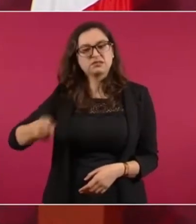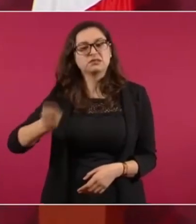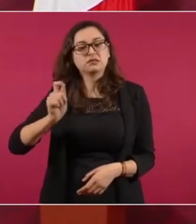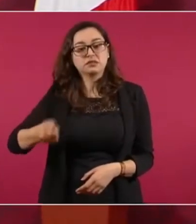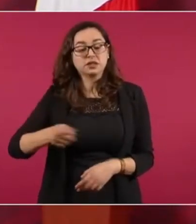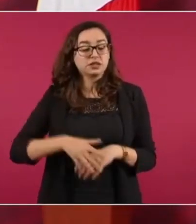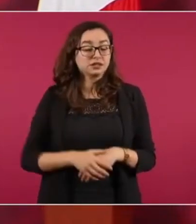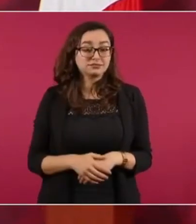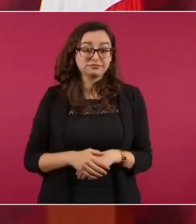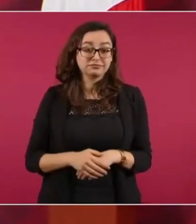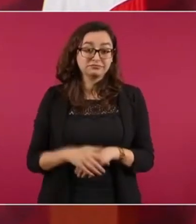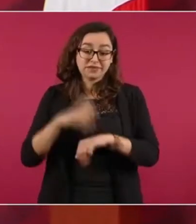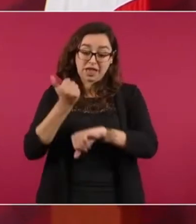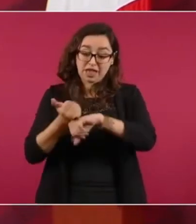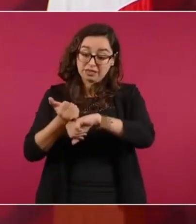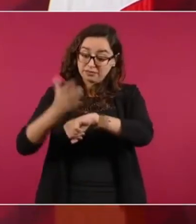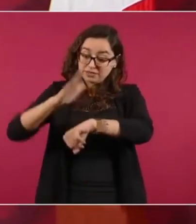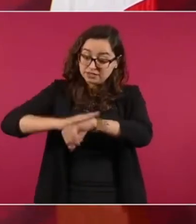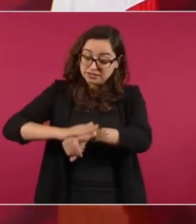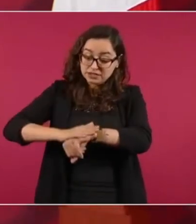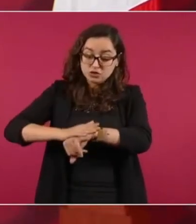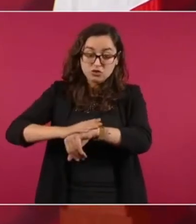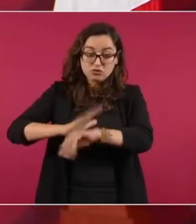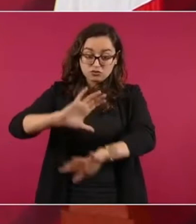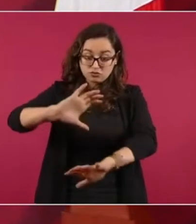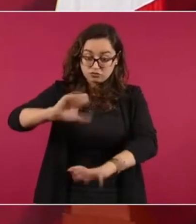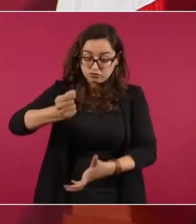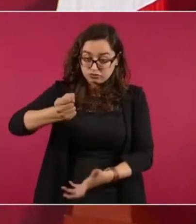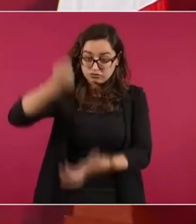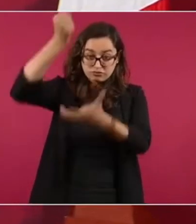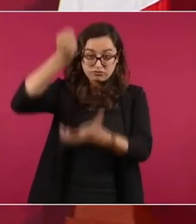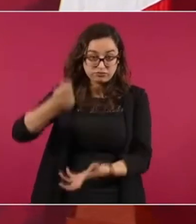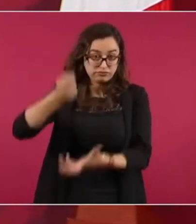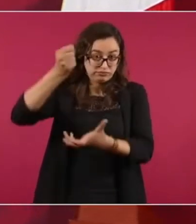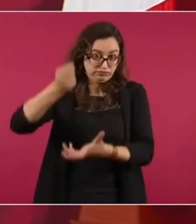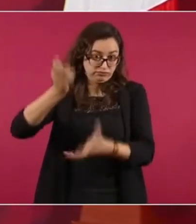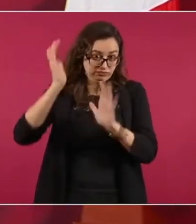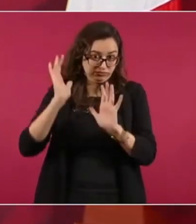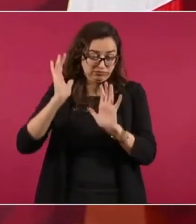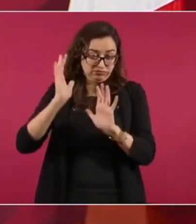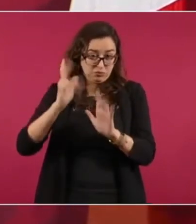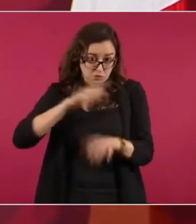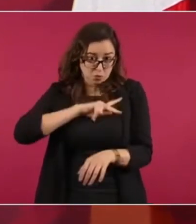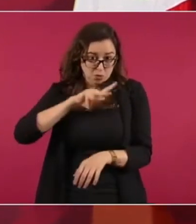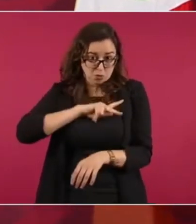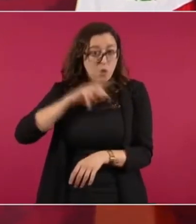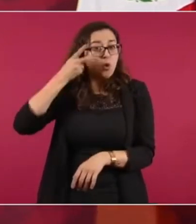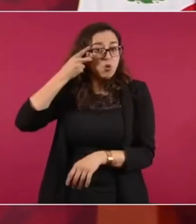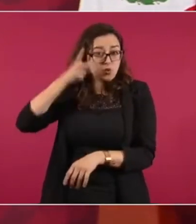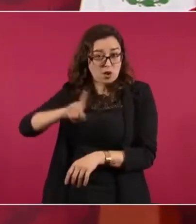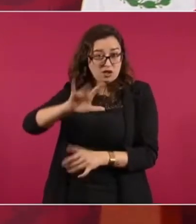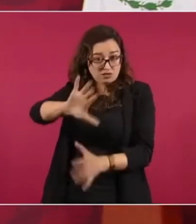El presupuesto no es de nosotros, el presupuesto es del pueblo, el presupuesto